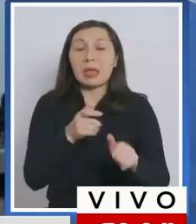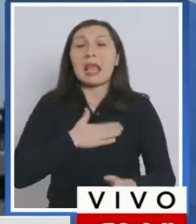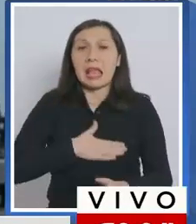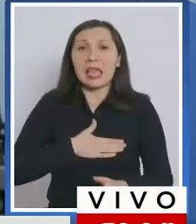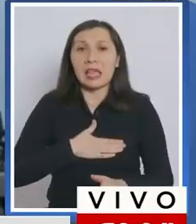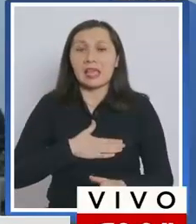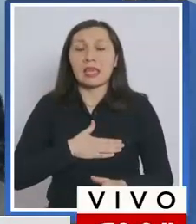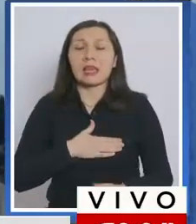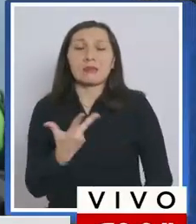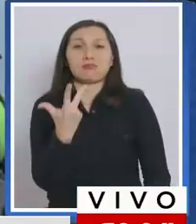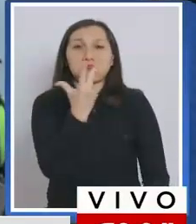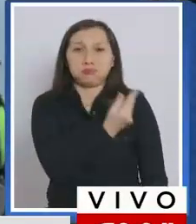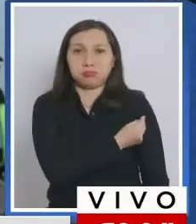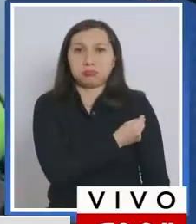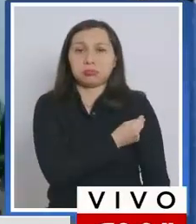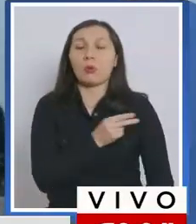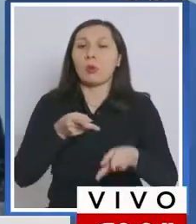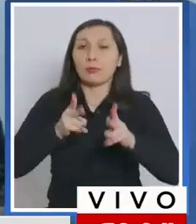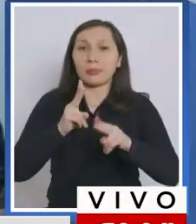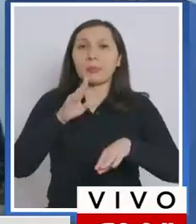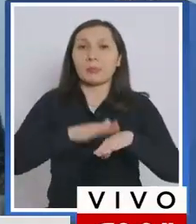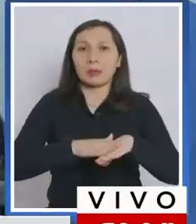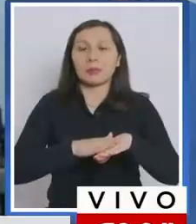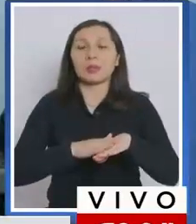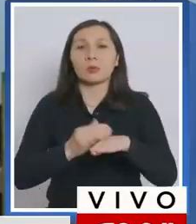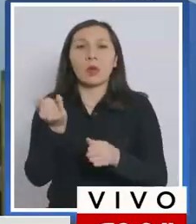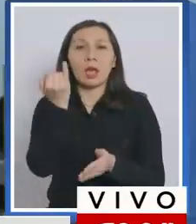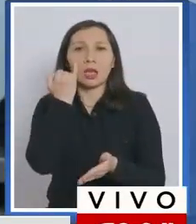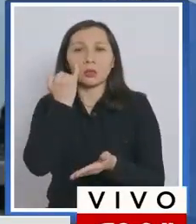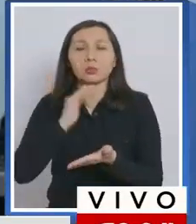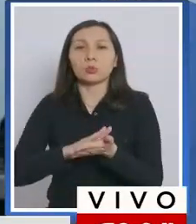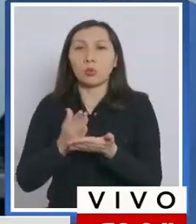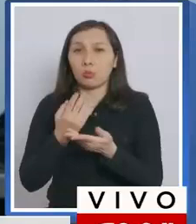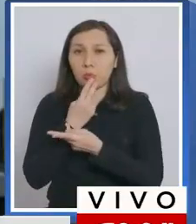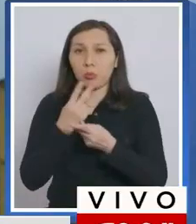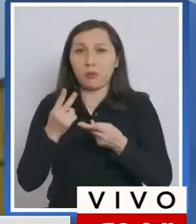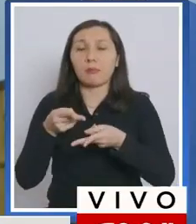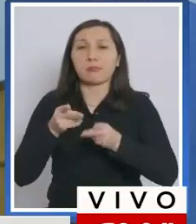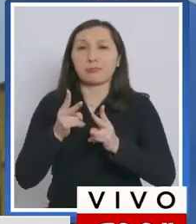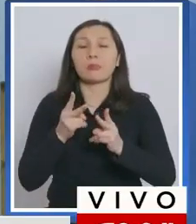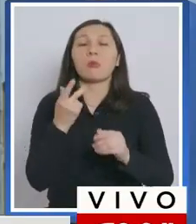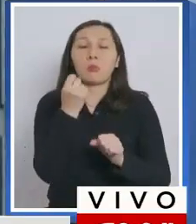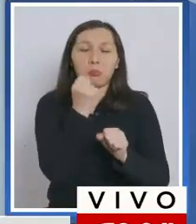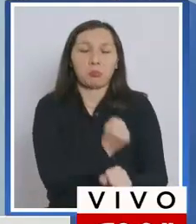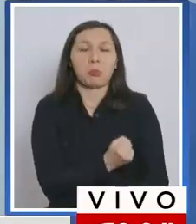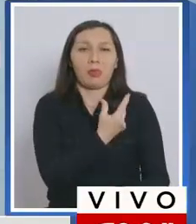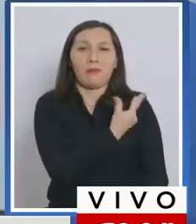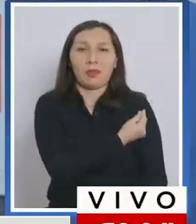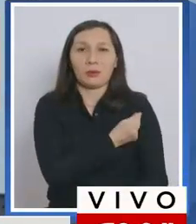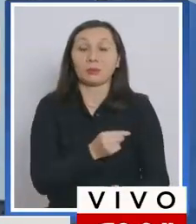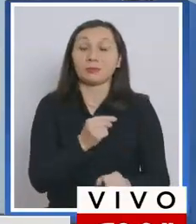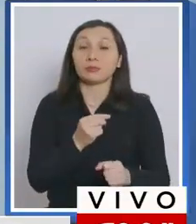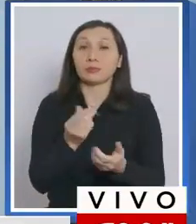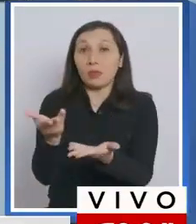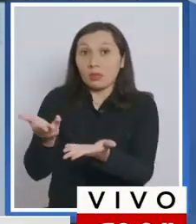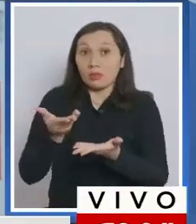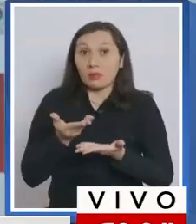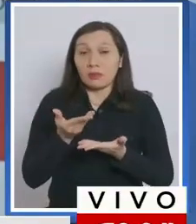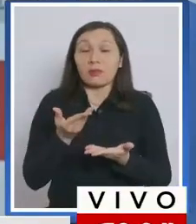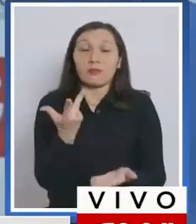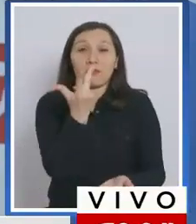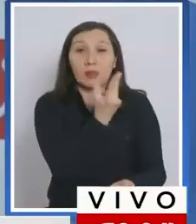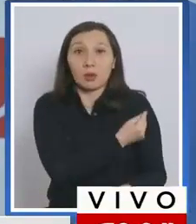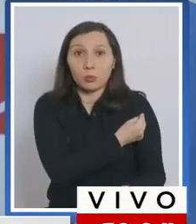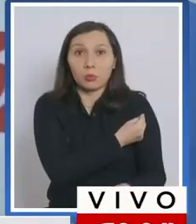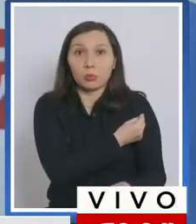que quieran vacunarse y que estén autorizadas por nuestros institutos de salud juntos la obtención de esta vacuna